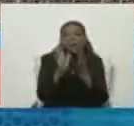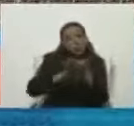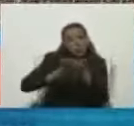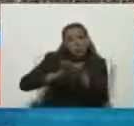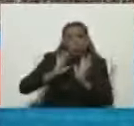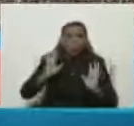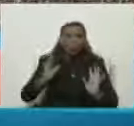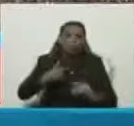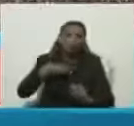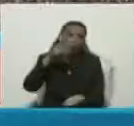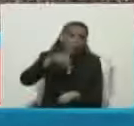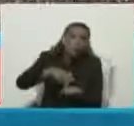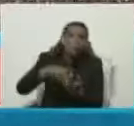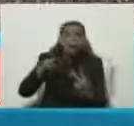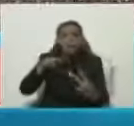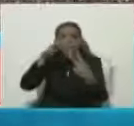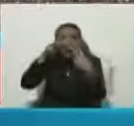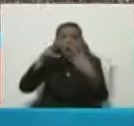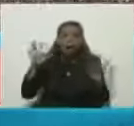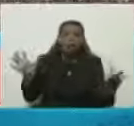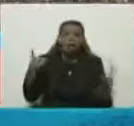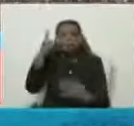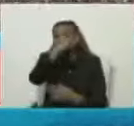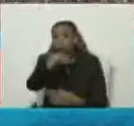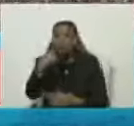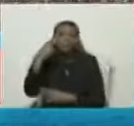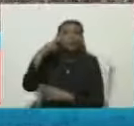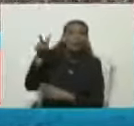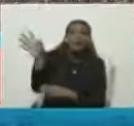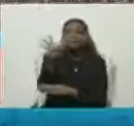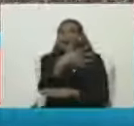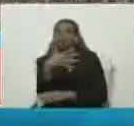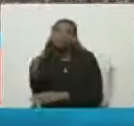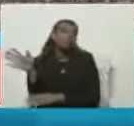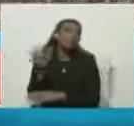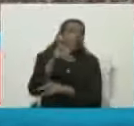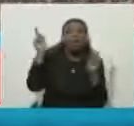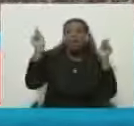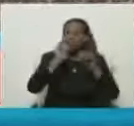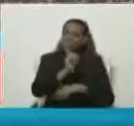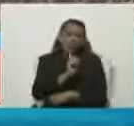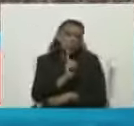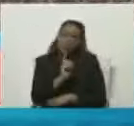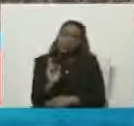así, porque yo vine, fue a verle las caras a ustedes. Yo no vine a ver pancartas.